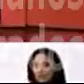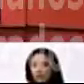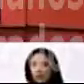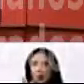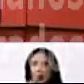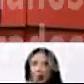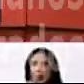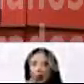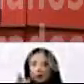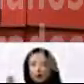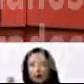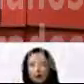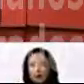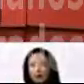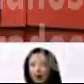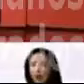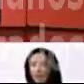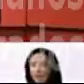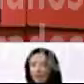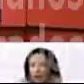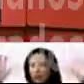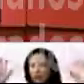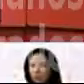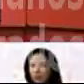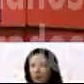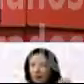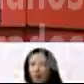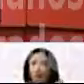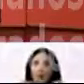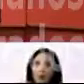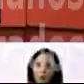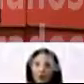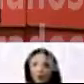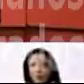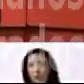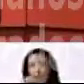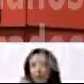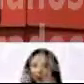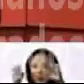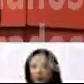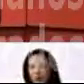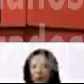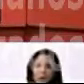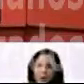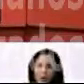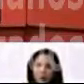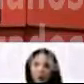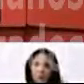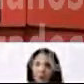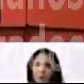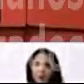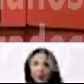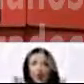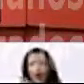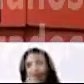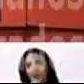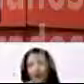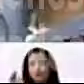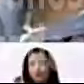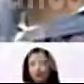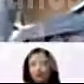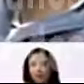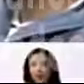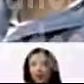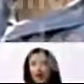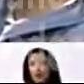María? Pusiste la bomba y te fuiste y mataste 20 personas, un sicario terrorista. ¿Sabes qué es más difícil? Construir la paz.